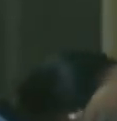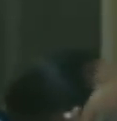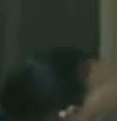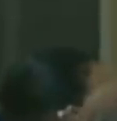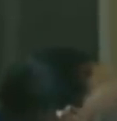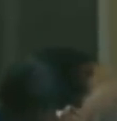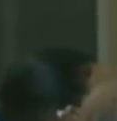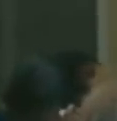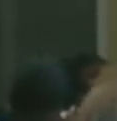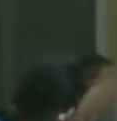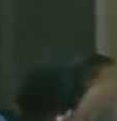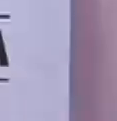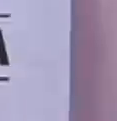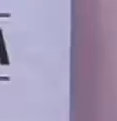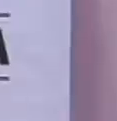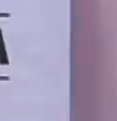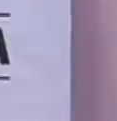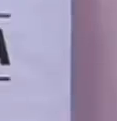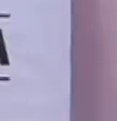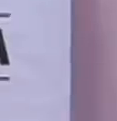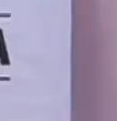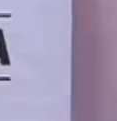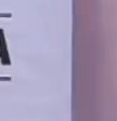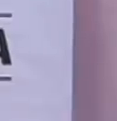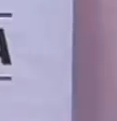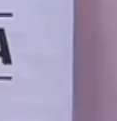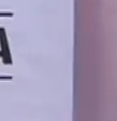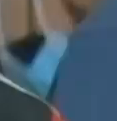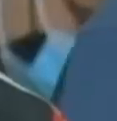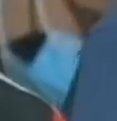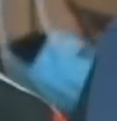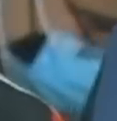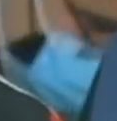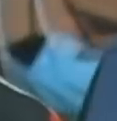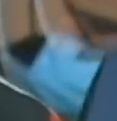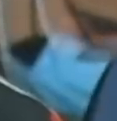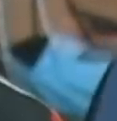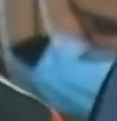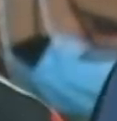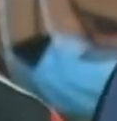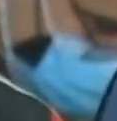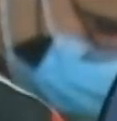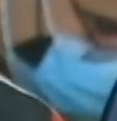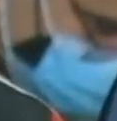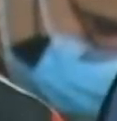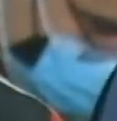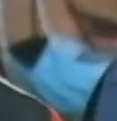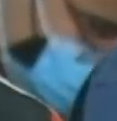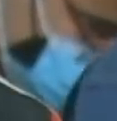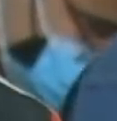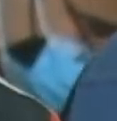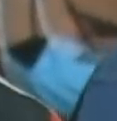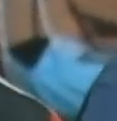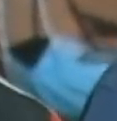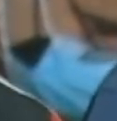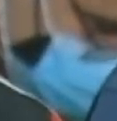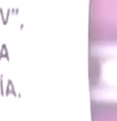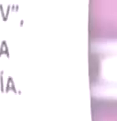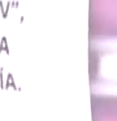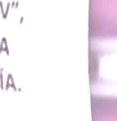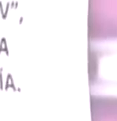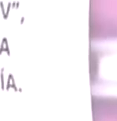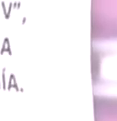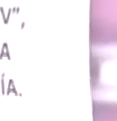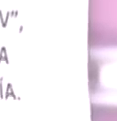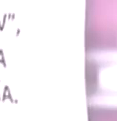marzo como Hospital Centinela, el Hospital Domingo Luciani. Y bueno, qué más seguridad para